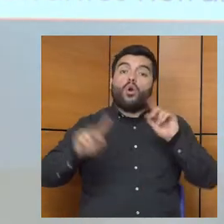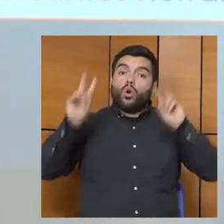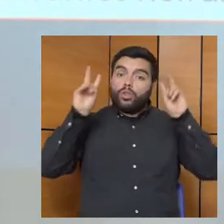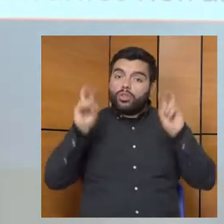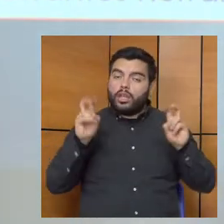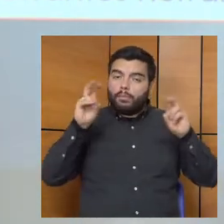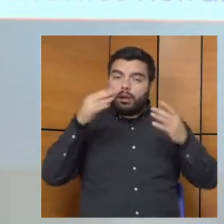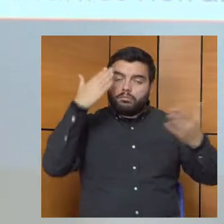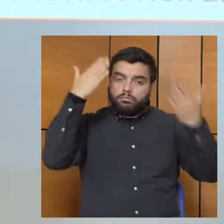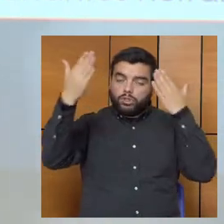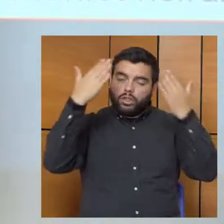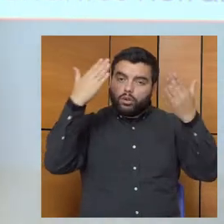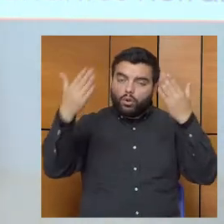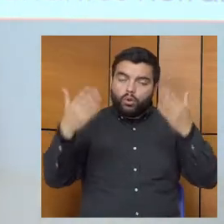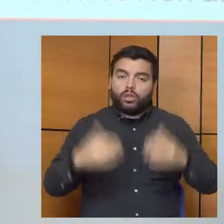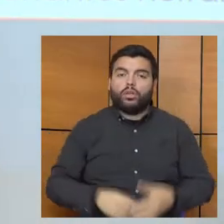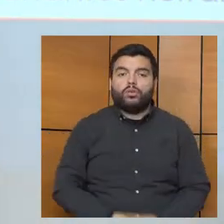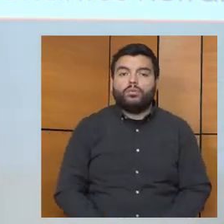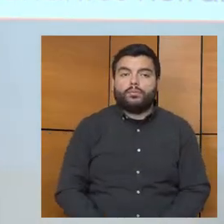y a veces nos olvidamos de ella.